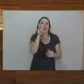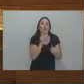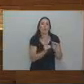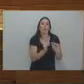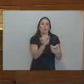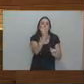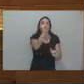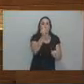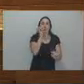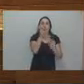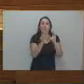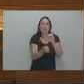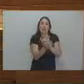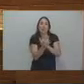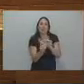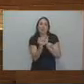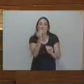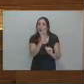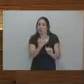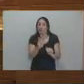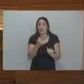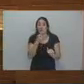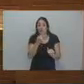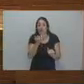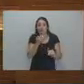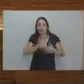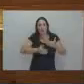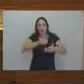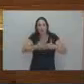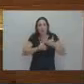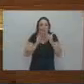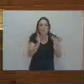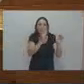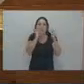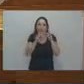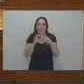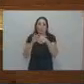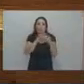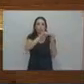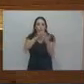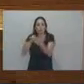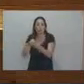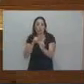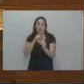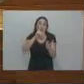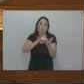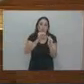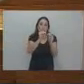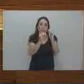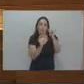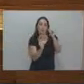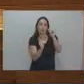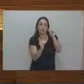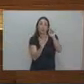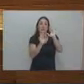productiva. Y por eso planteamos que tiene que haber una progresividad en los distintos tramos y distintos impuestos que hagan bajar los impuestos,